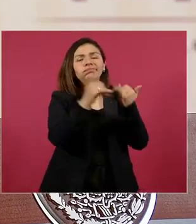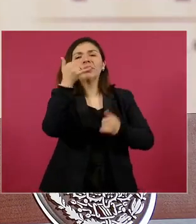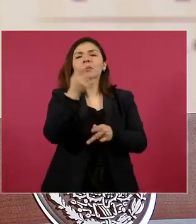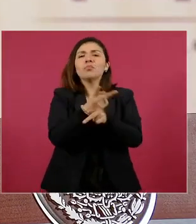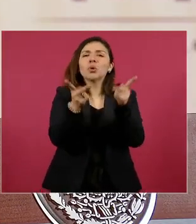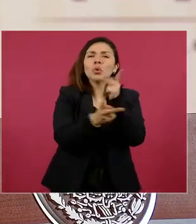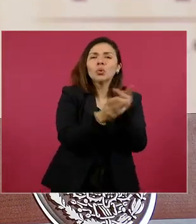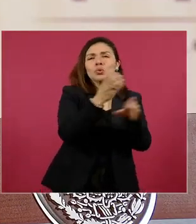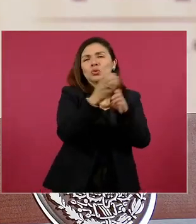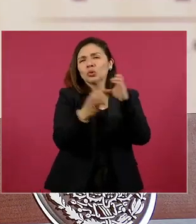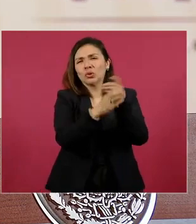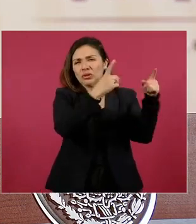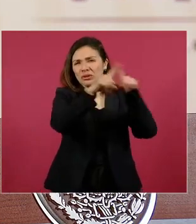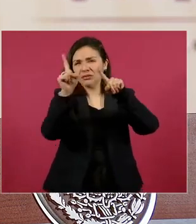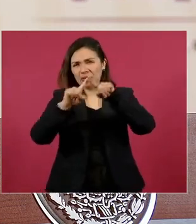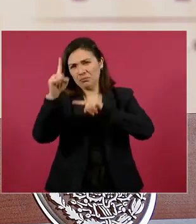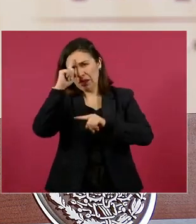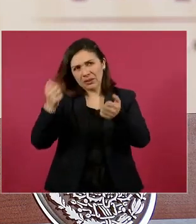mercancías.